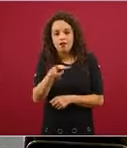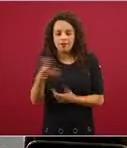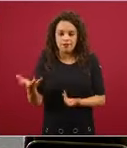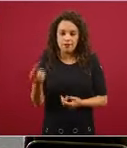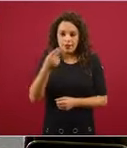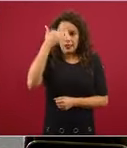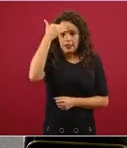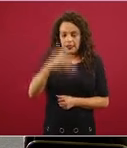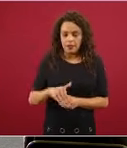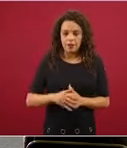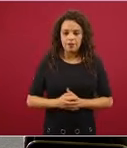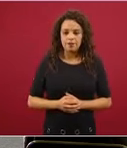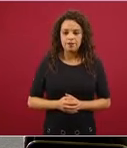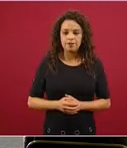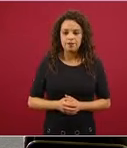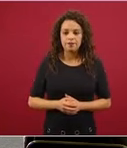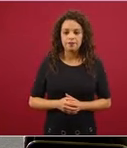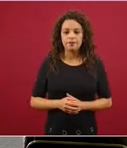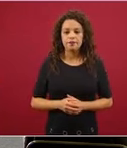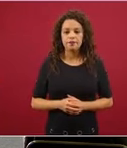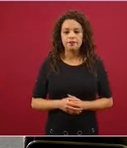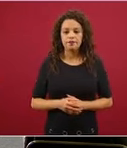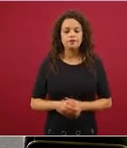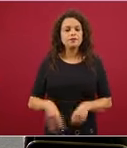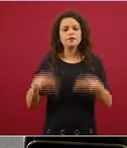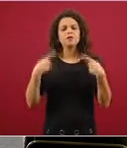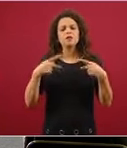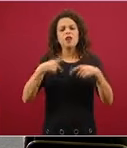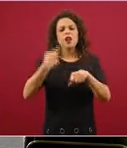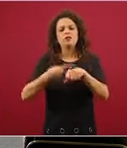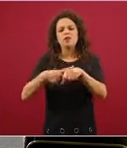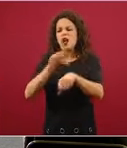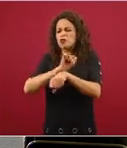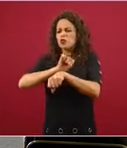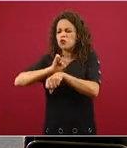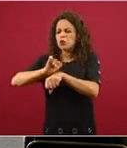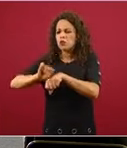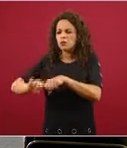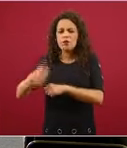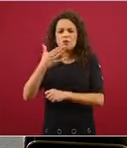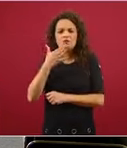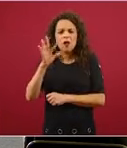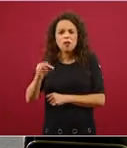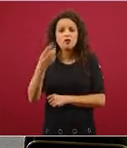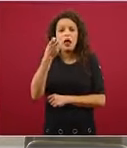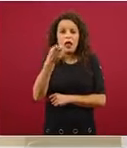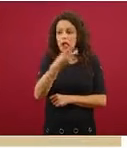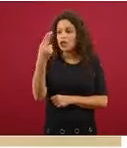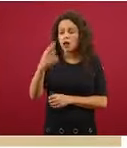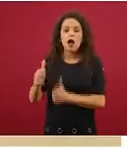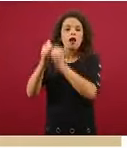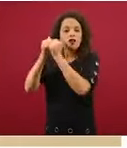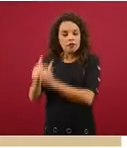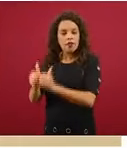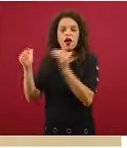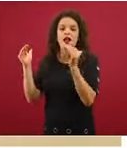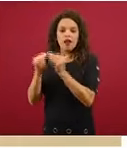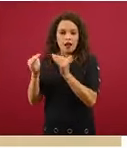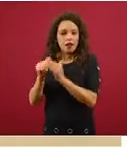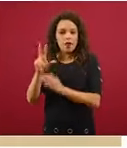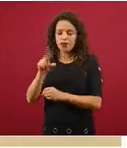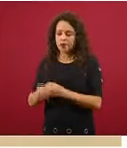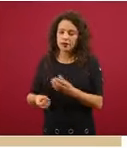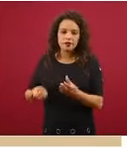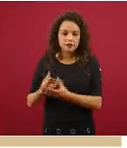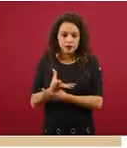Para personas con cuadro leve, estas personas se deben quedar en casa. Si las personas, además de